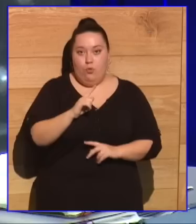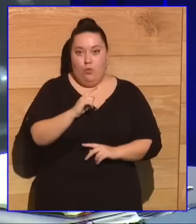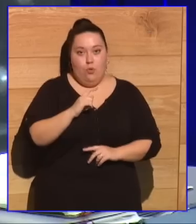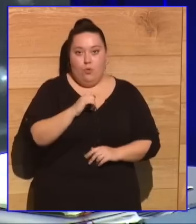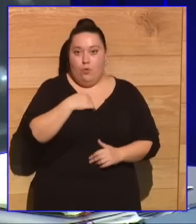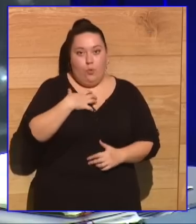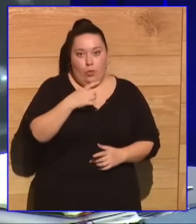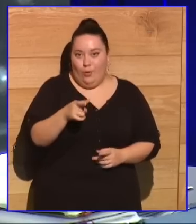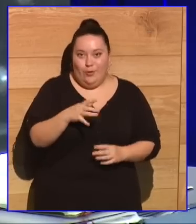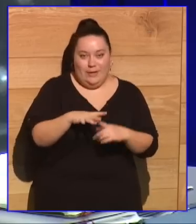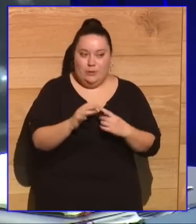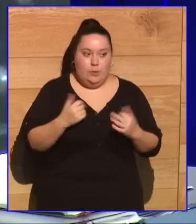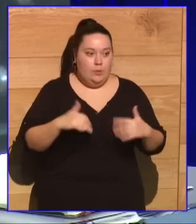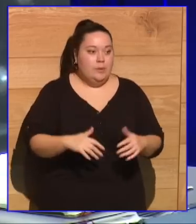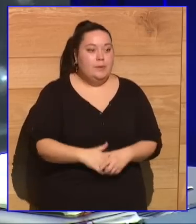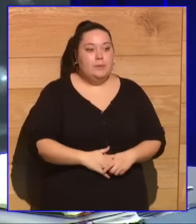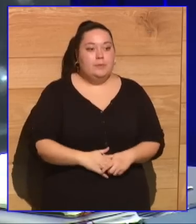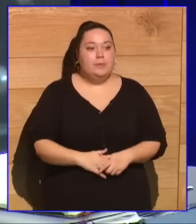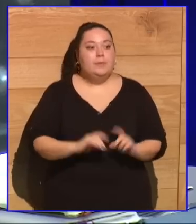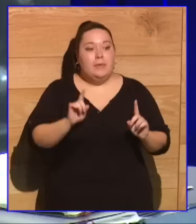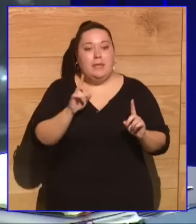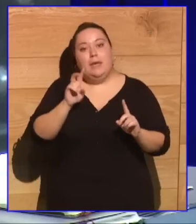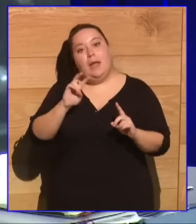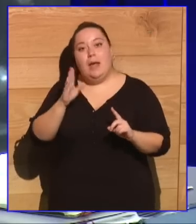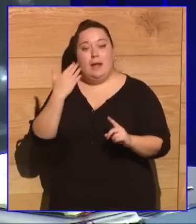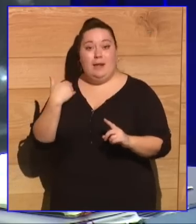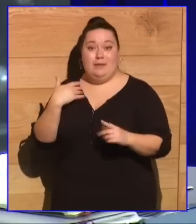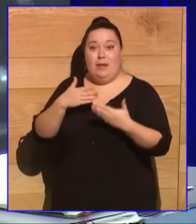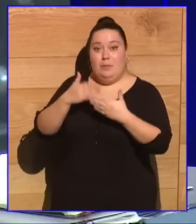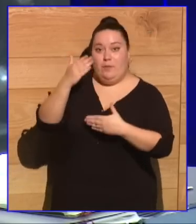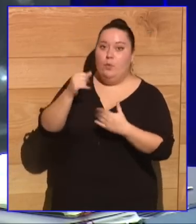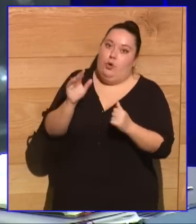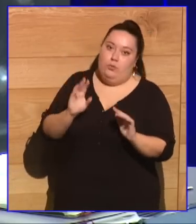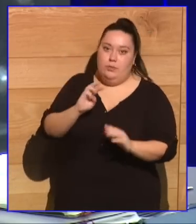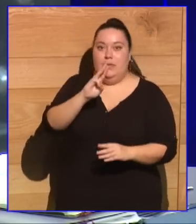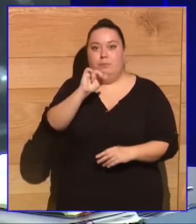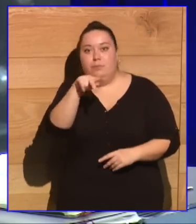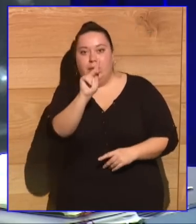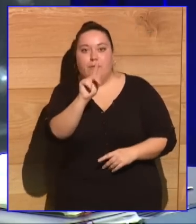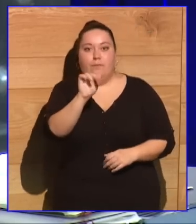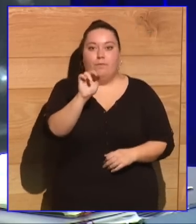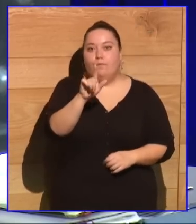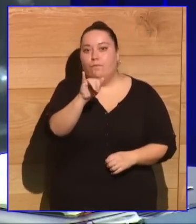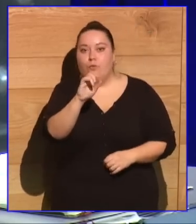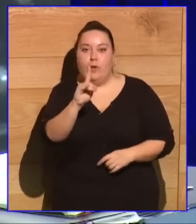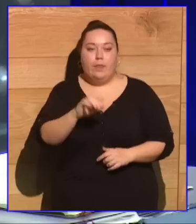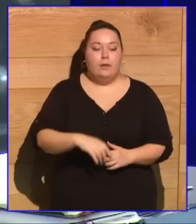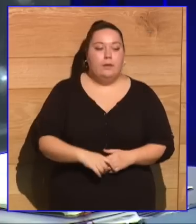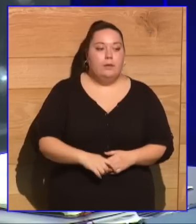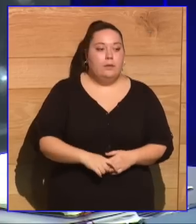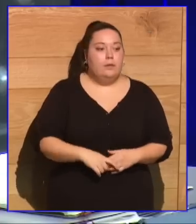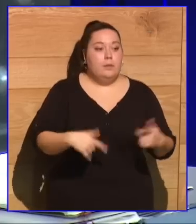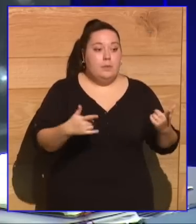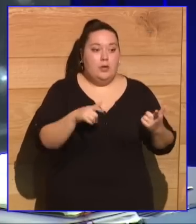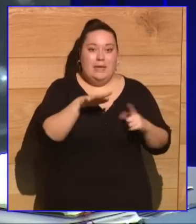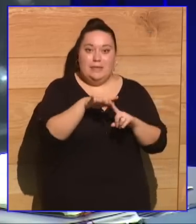Williams. En fin, en el caso de la anterior, del Muro, pues está claro, es Pink Floyd, ¿no? Es Roger Waters y es Pink Floyd. Y en este